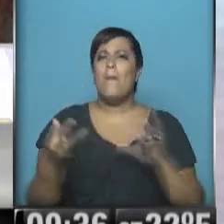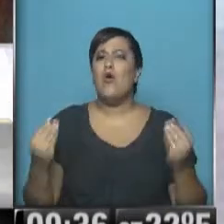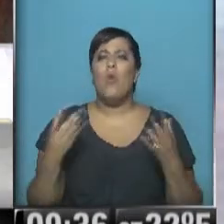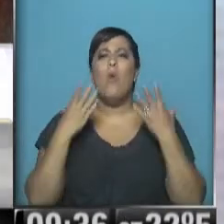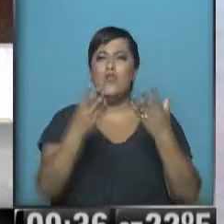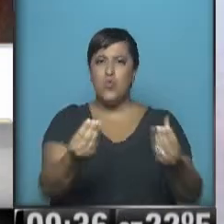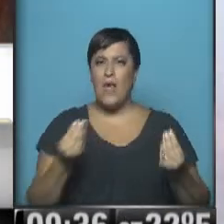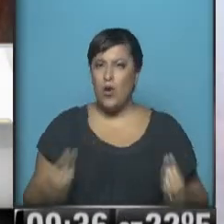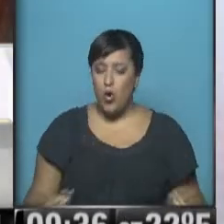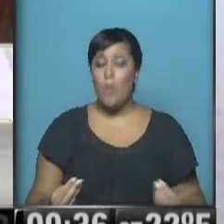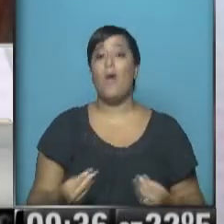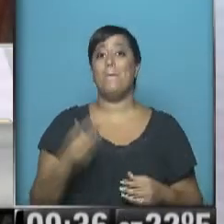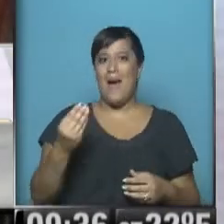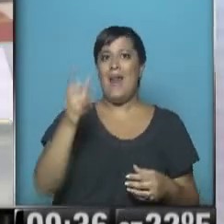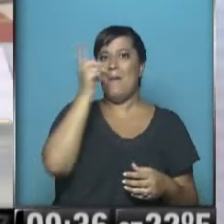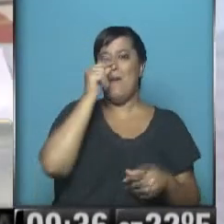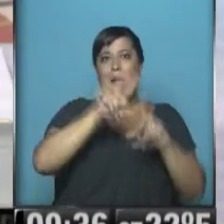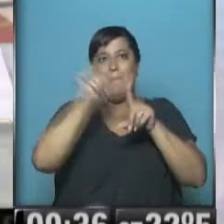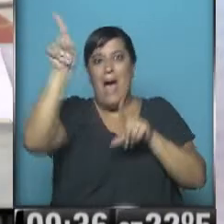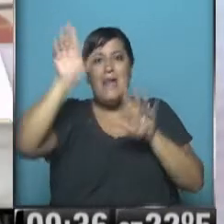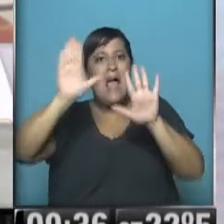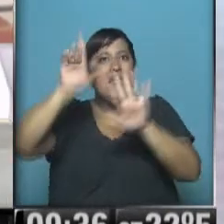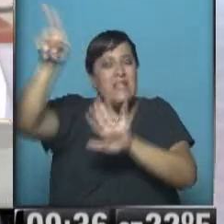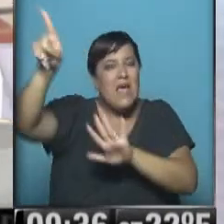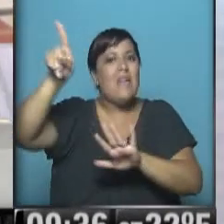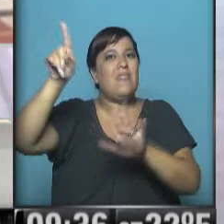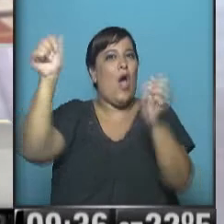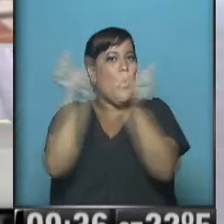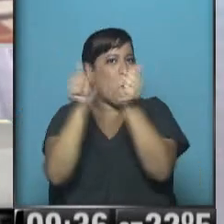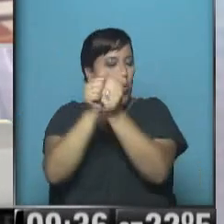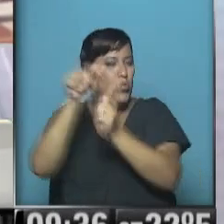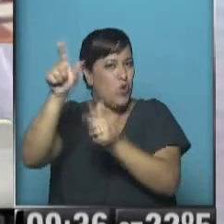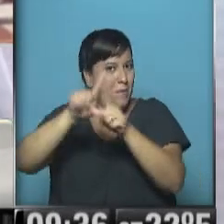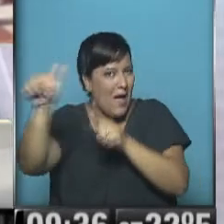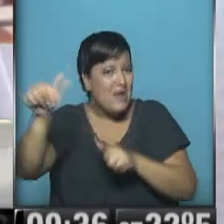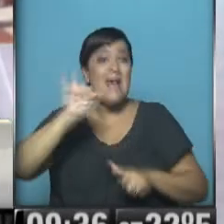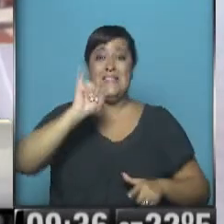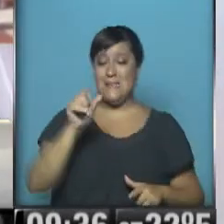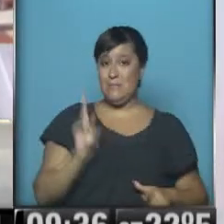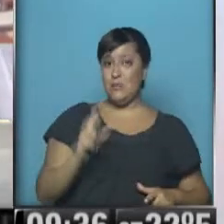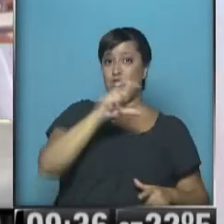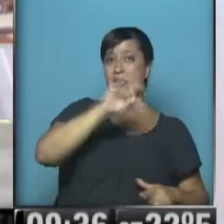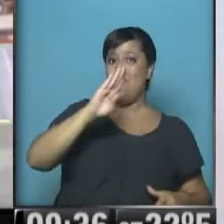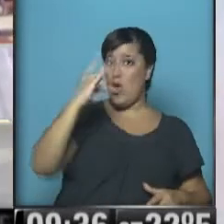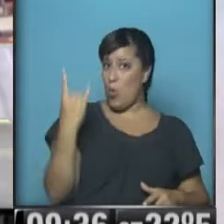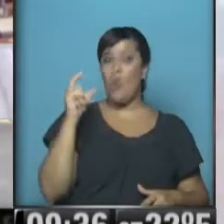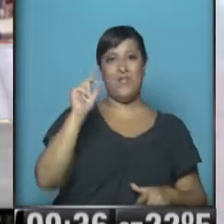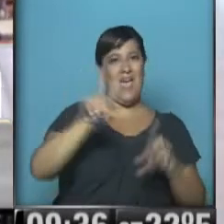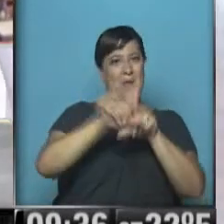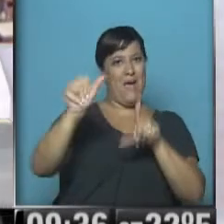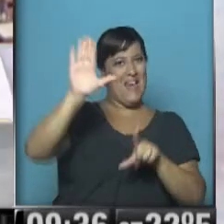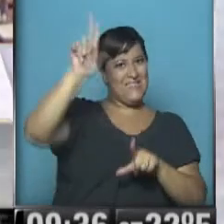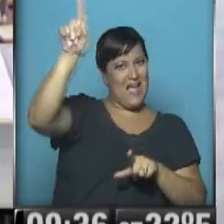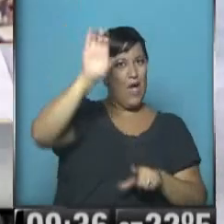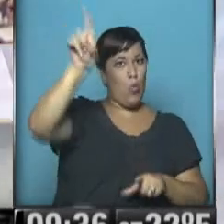ustedes a que tu papá y tu otra hermana puedan seguir estando al lado de Paula, por ejemplo? Sí, esa cuenta bancaria es de mi hermana que está allá. Así